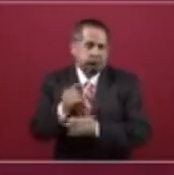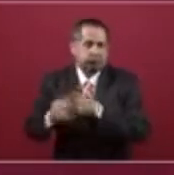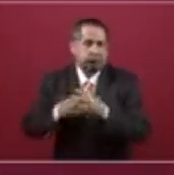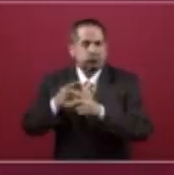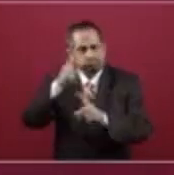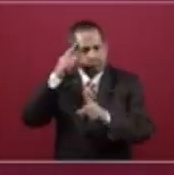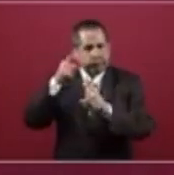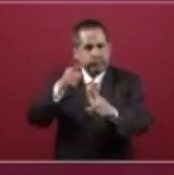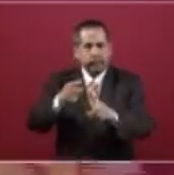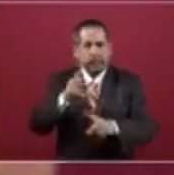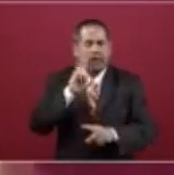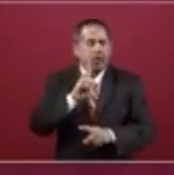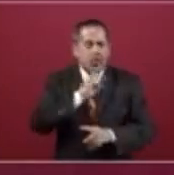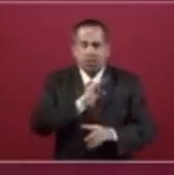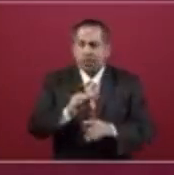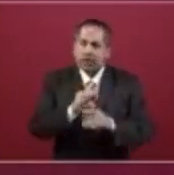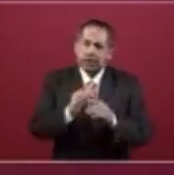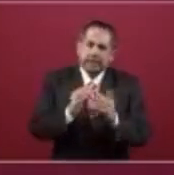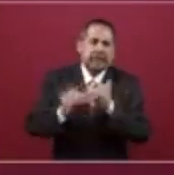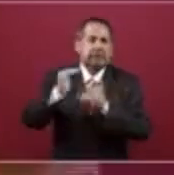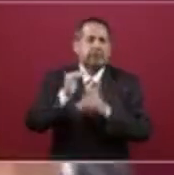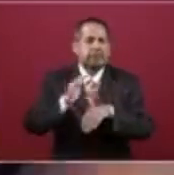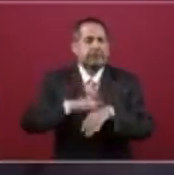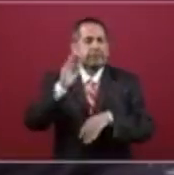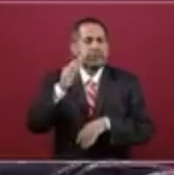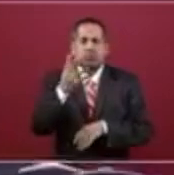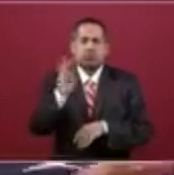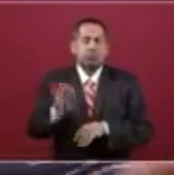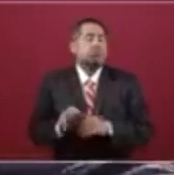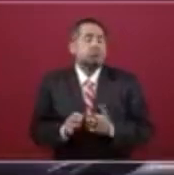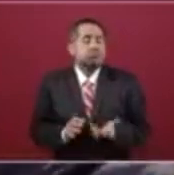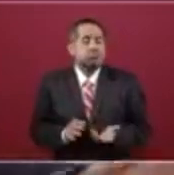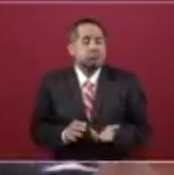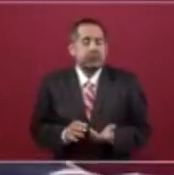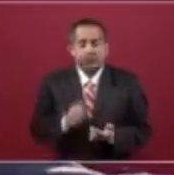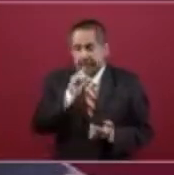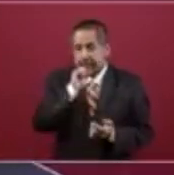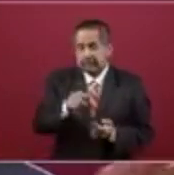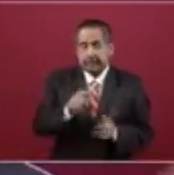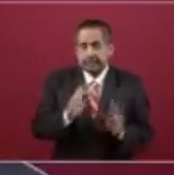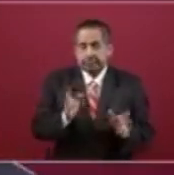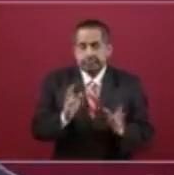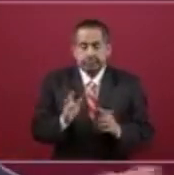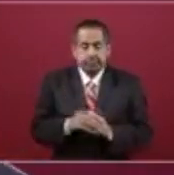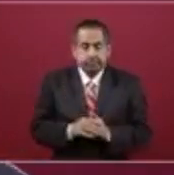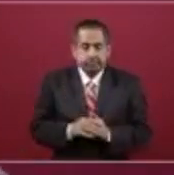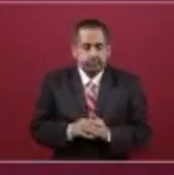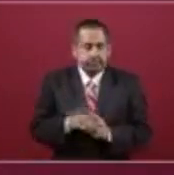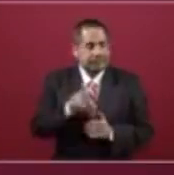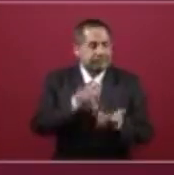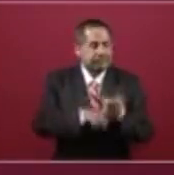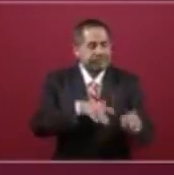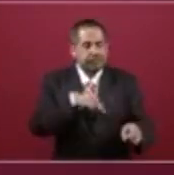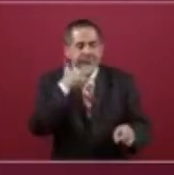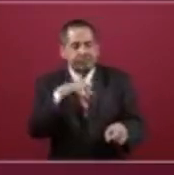propósito de que podamos crecer, y se está haciendo a un lado a los